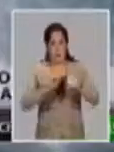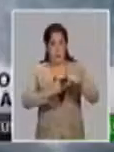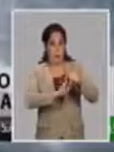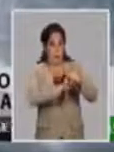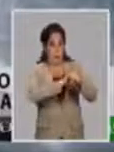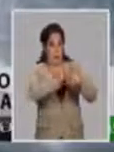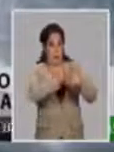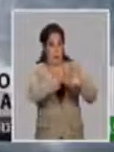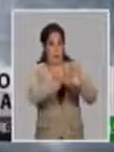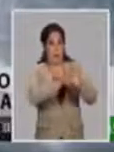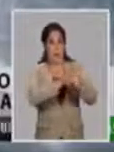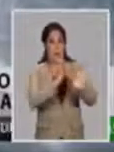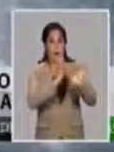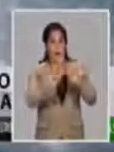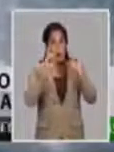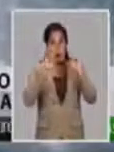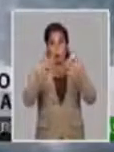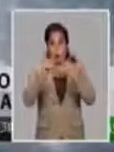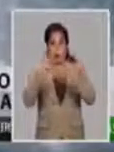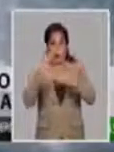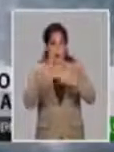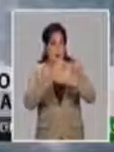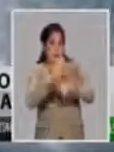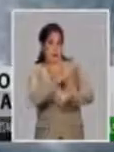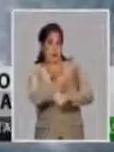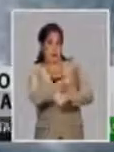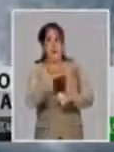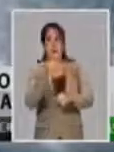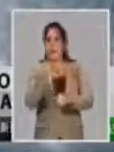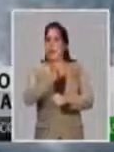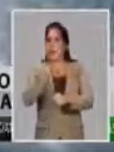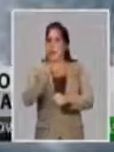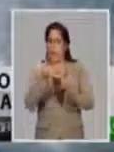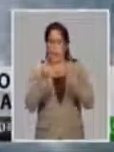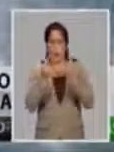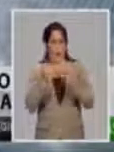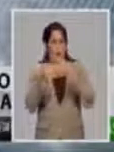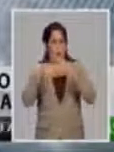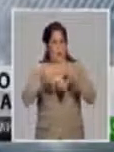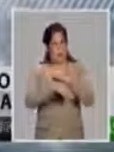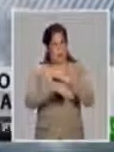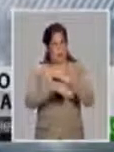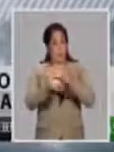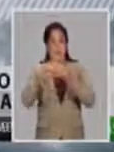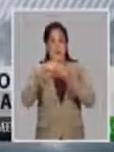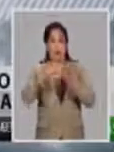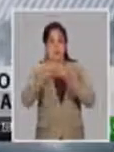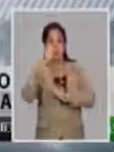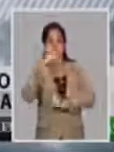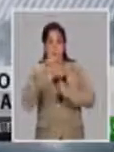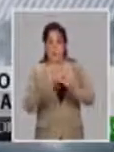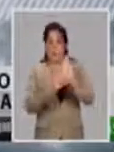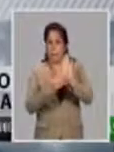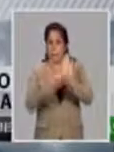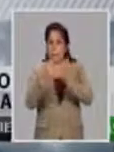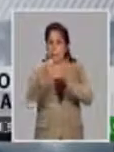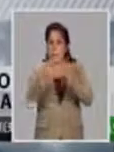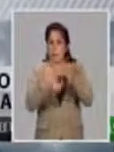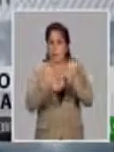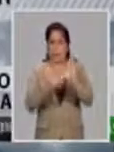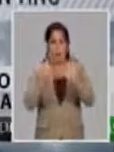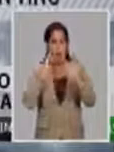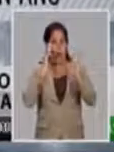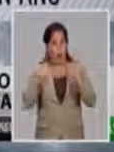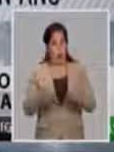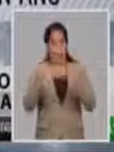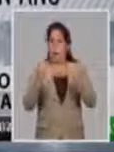El virus no solo pone en jaque a la política ante la vacunación, sino también a la esfera económica. Y es que la CEPAL presentó un duro